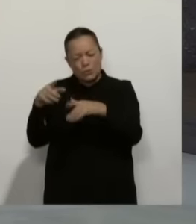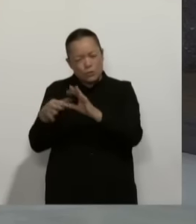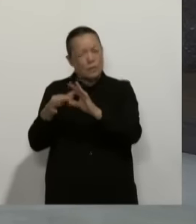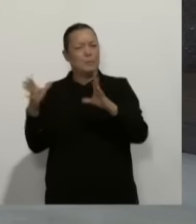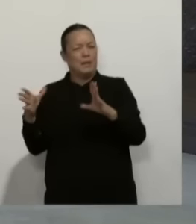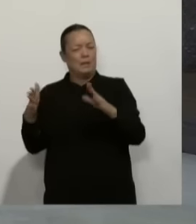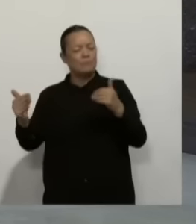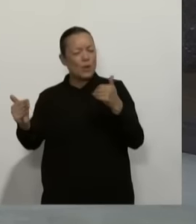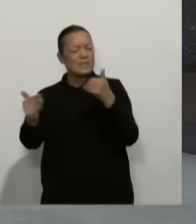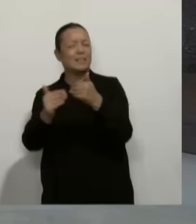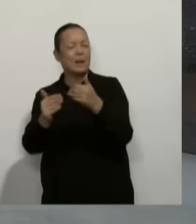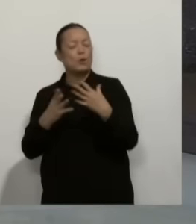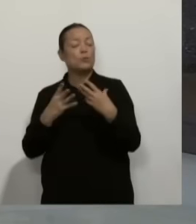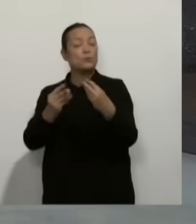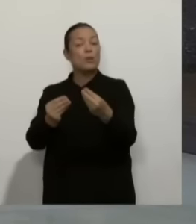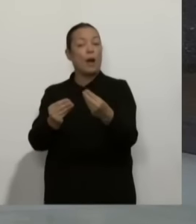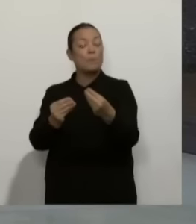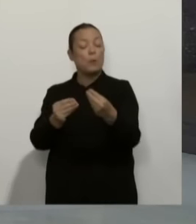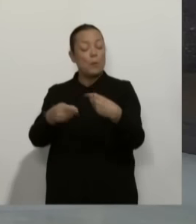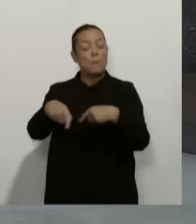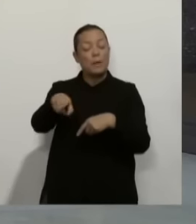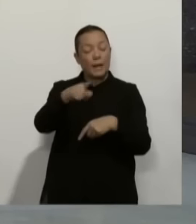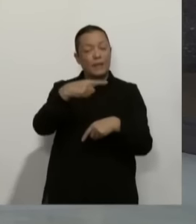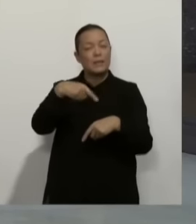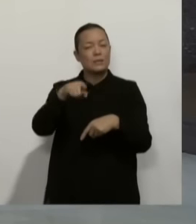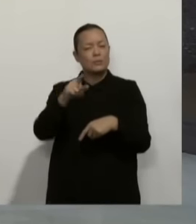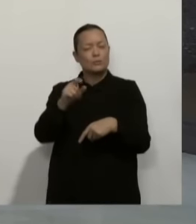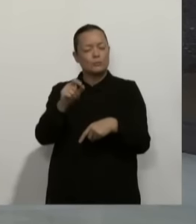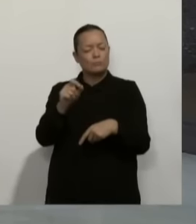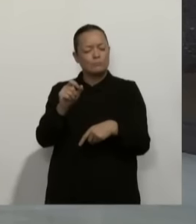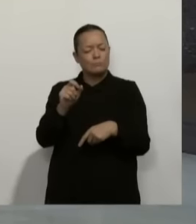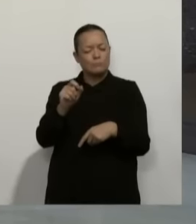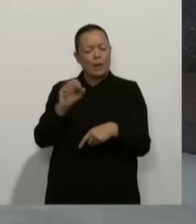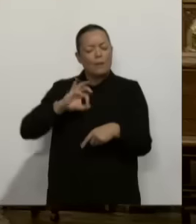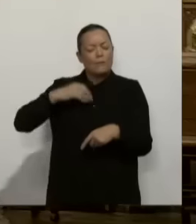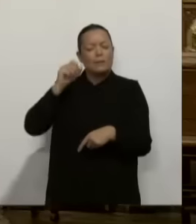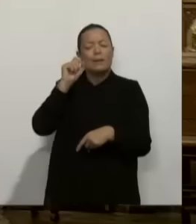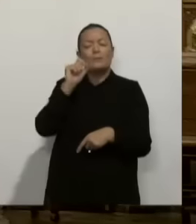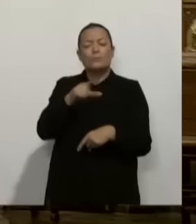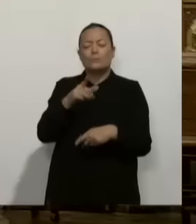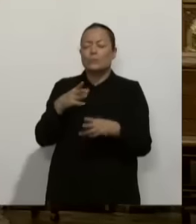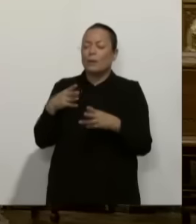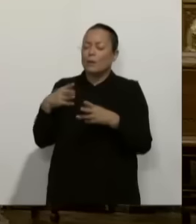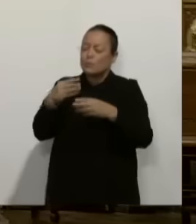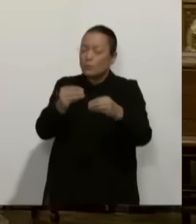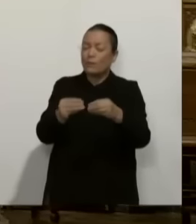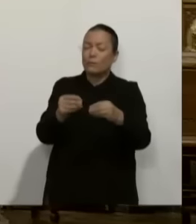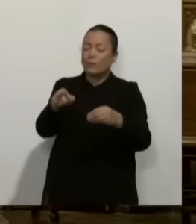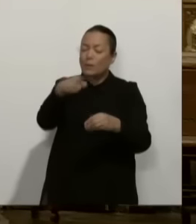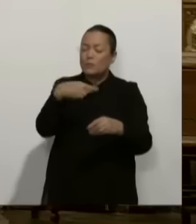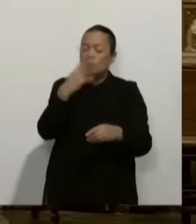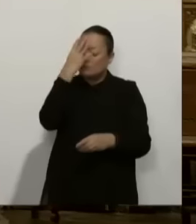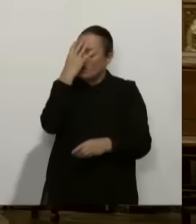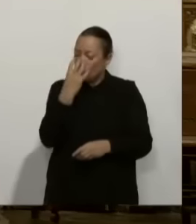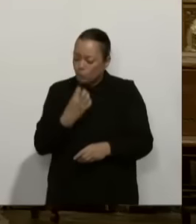estamos cerca de otros y los ayudamos a ser más protagonistas de su propia vida, ayudándolos a liberarse